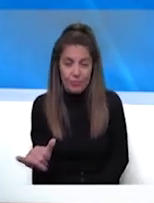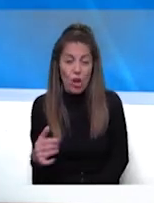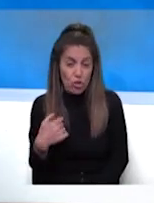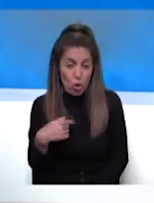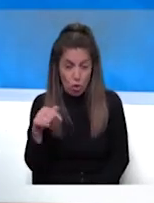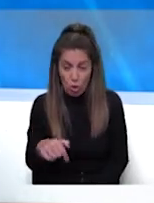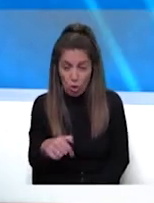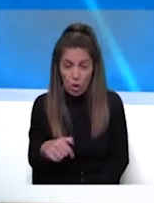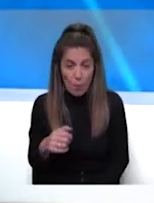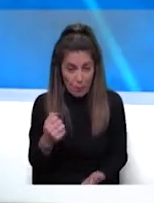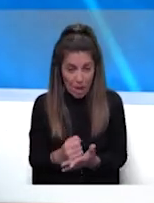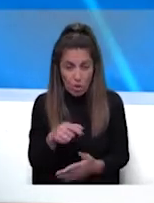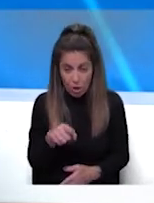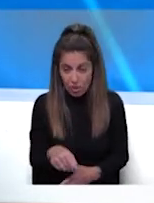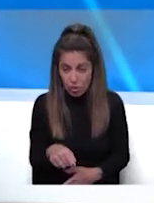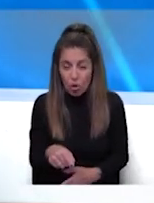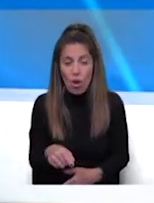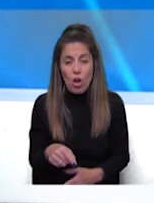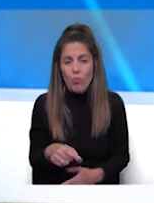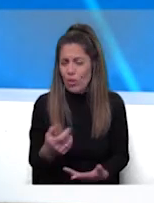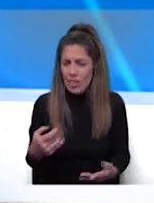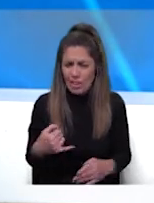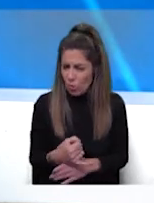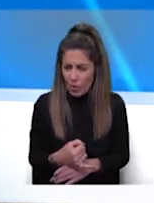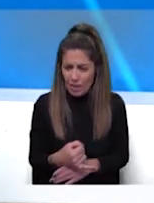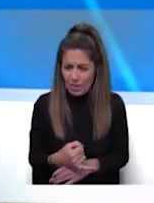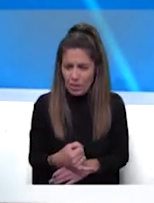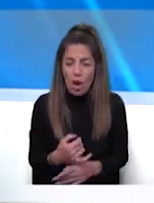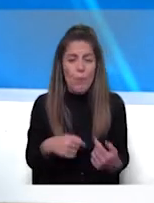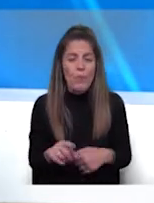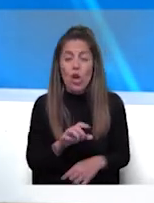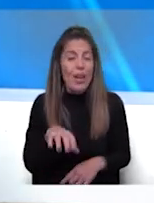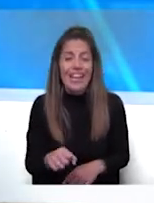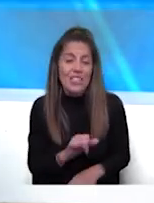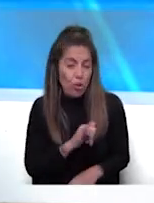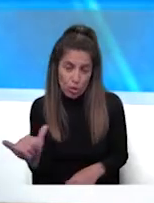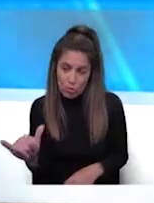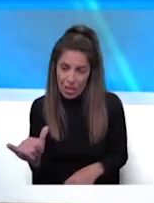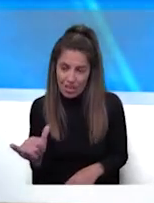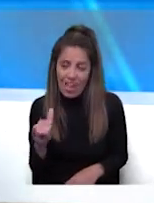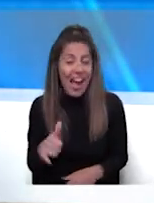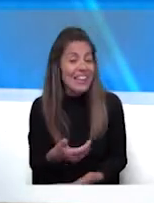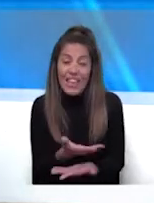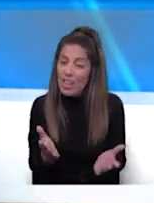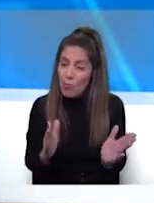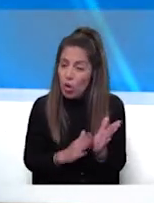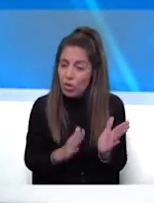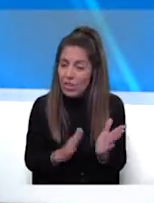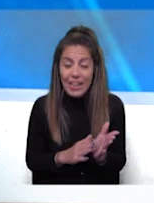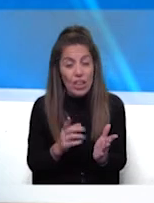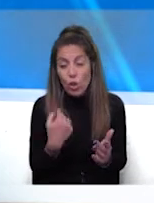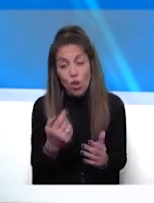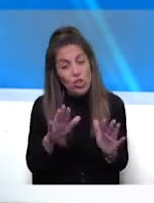hoy marco estos hechos porque me parece que son demasiado irregulares. Pero no alcanza con denunciar. Hay que demostrar que no somos todos